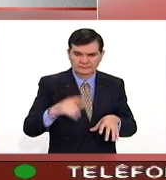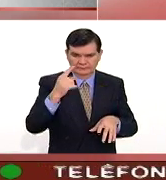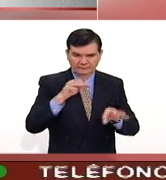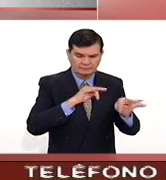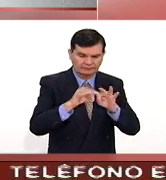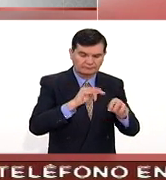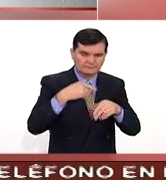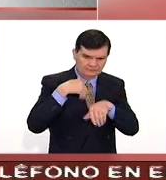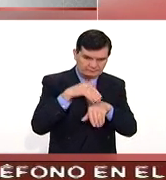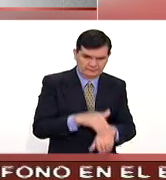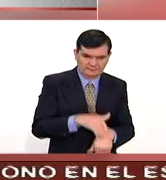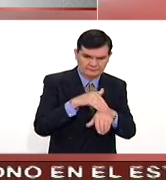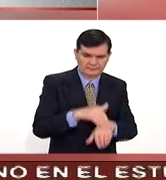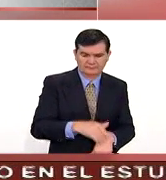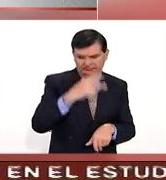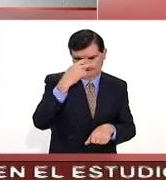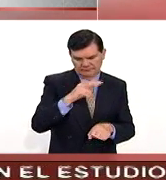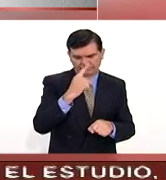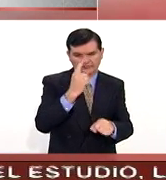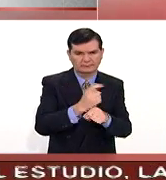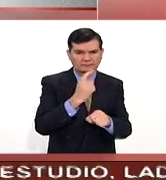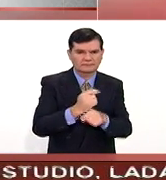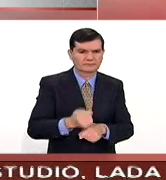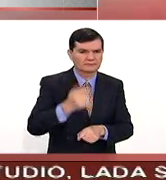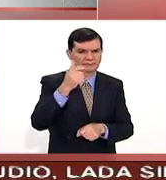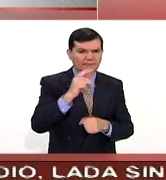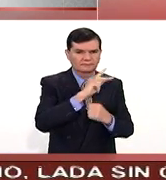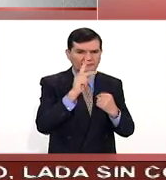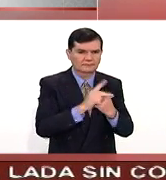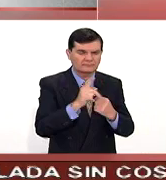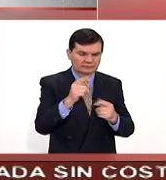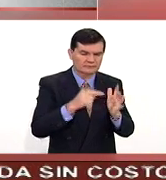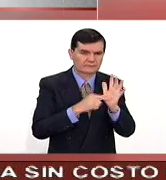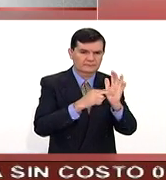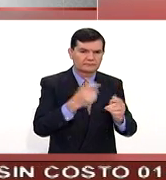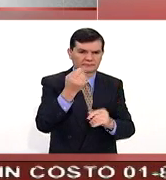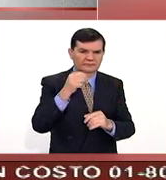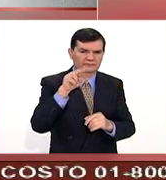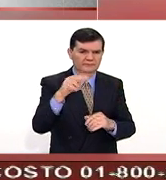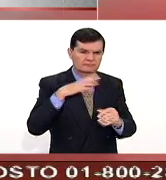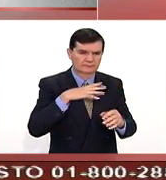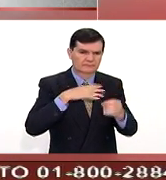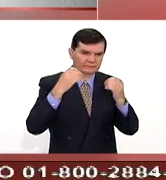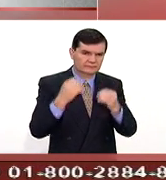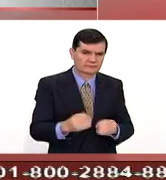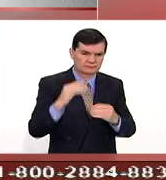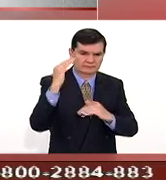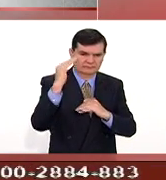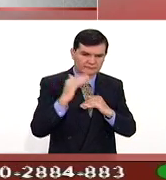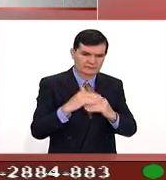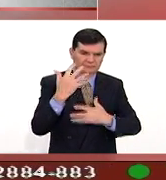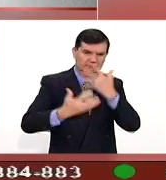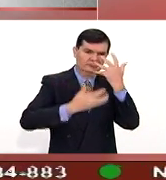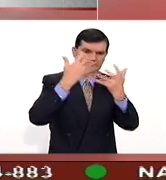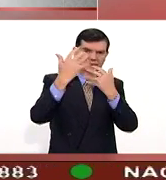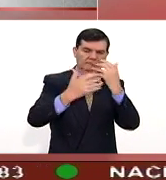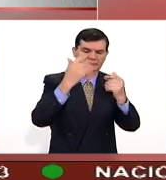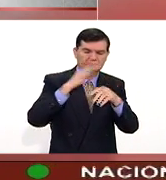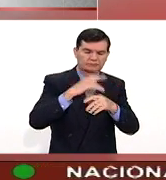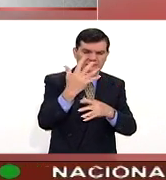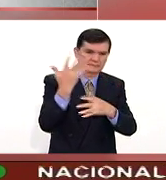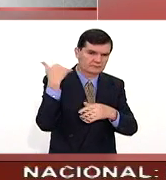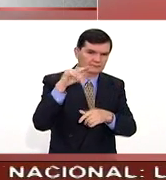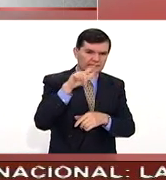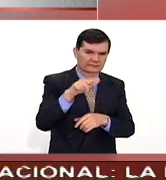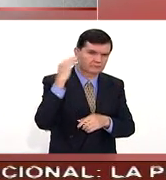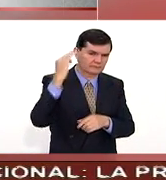en asumir sus compromisos. Sí, México, claro, fue el primer país en presentarle a la ONU sus compromisos para reducción de emisión de gases de invernadero. Lo hizo el 17